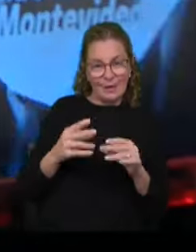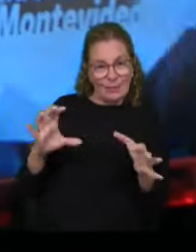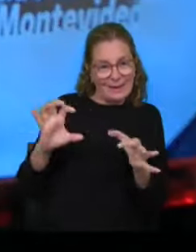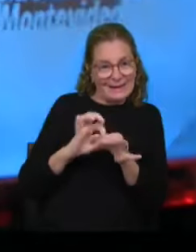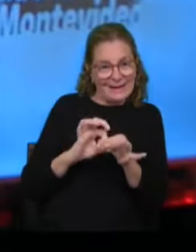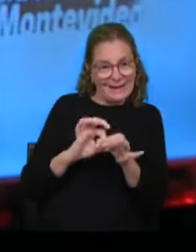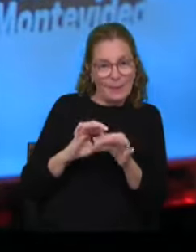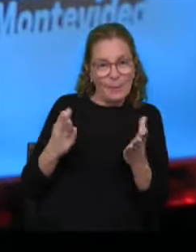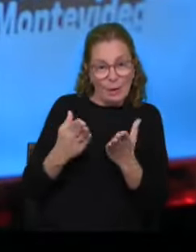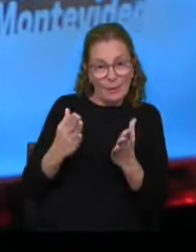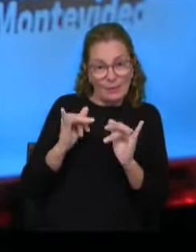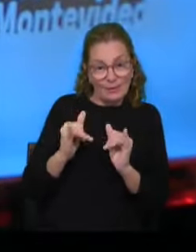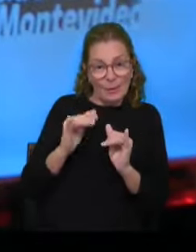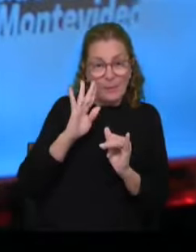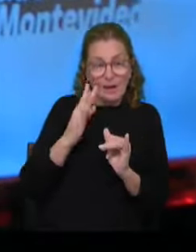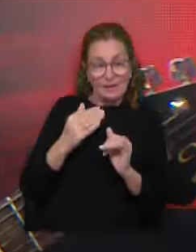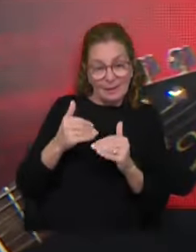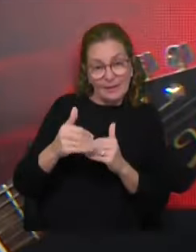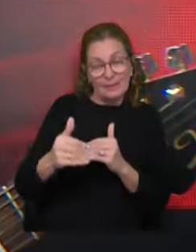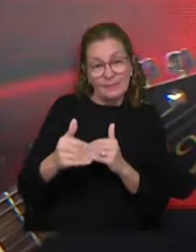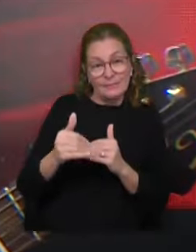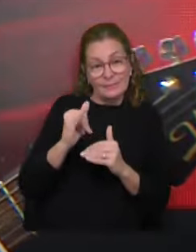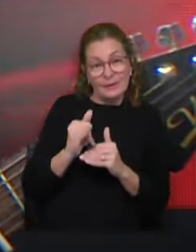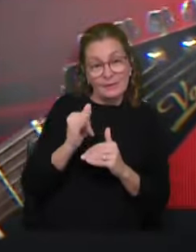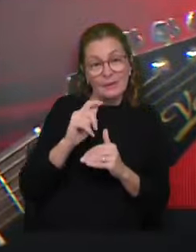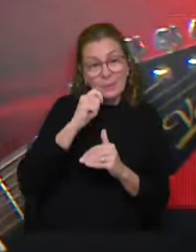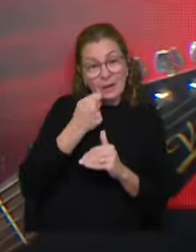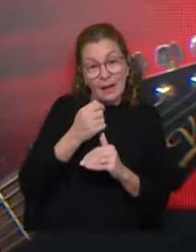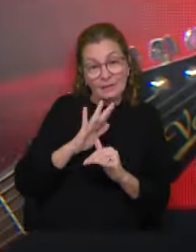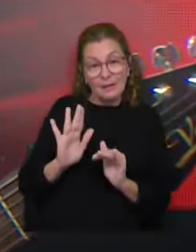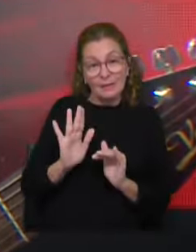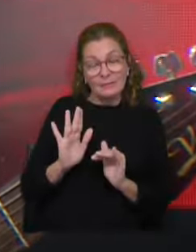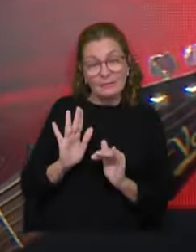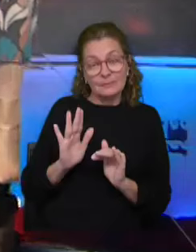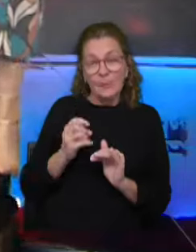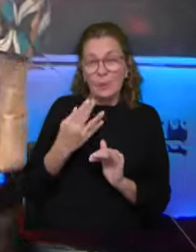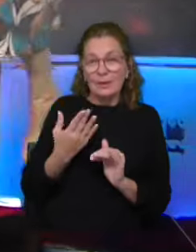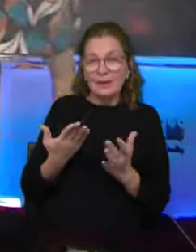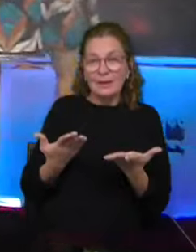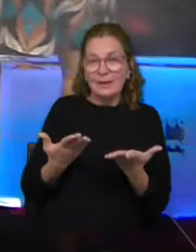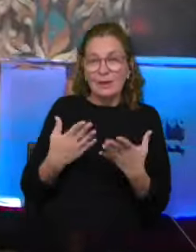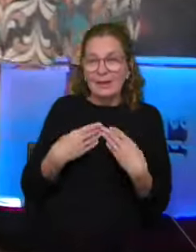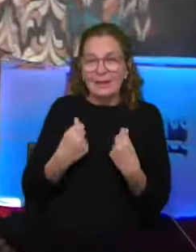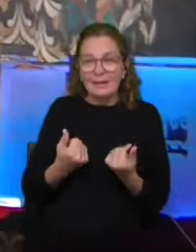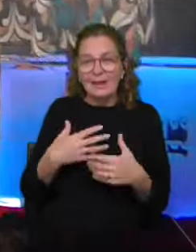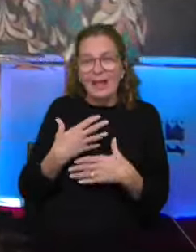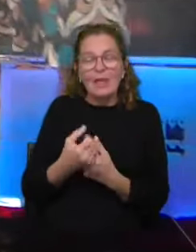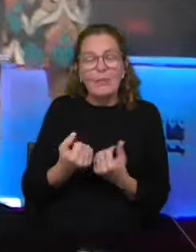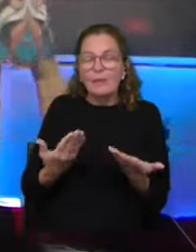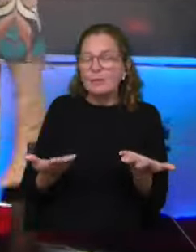que por ahora parece que dura. Sí, me encanta. ¿Y por qué? ¿Qué es lo que sentís que te aporta